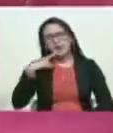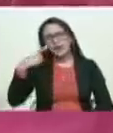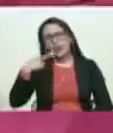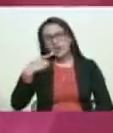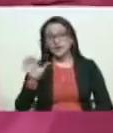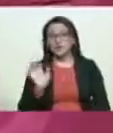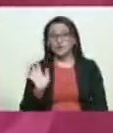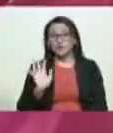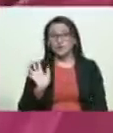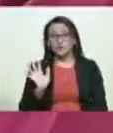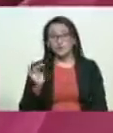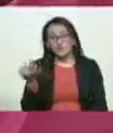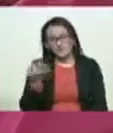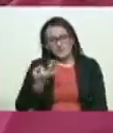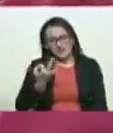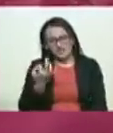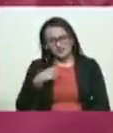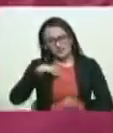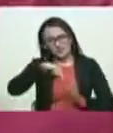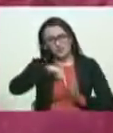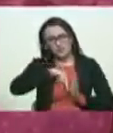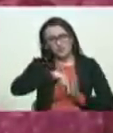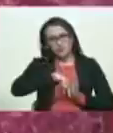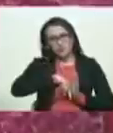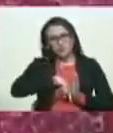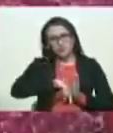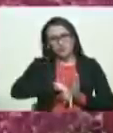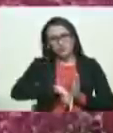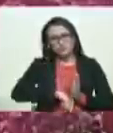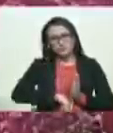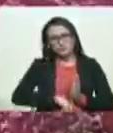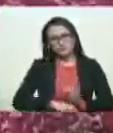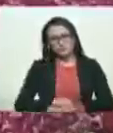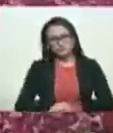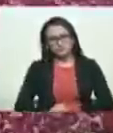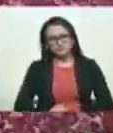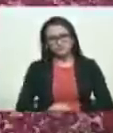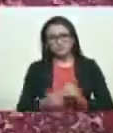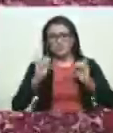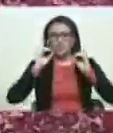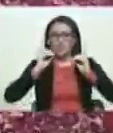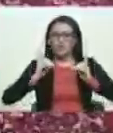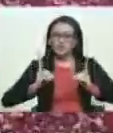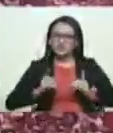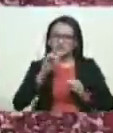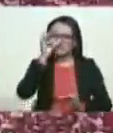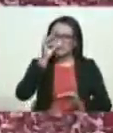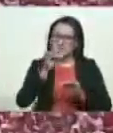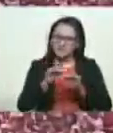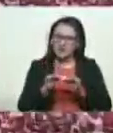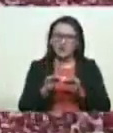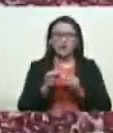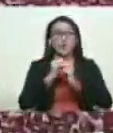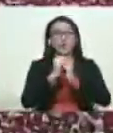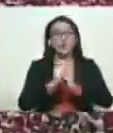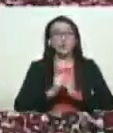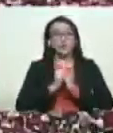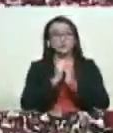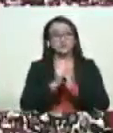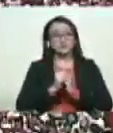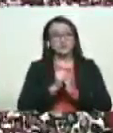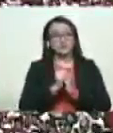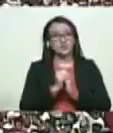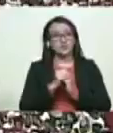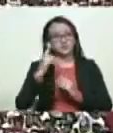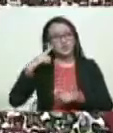afuera somos cristianos profundos en la doctrina en la fe en la oración y en la acción